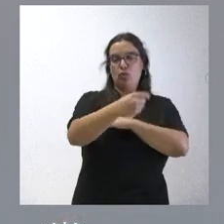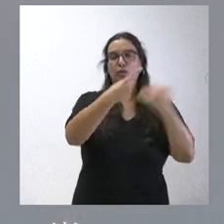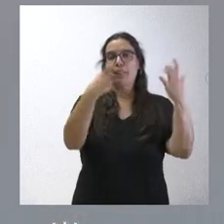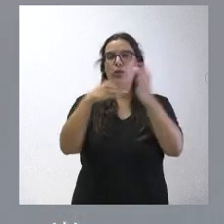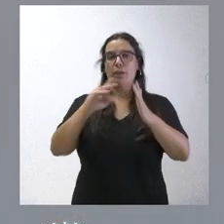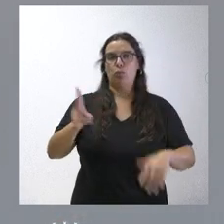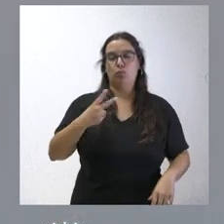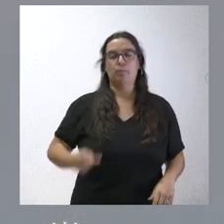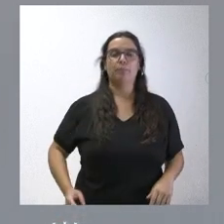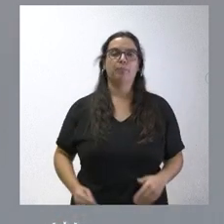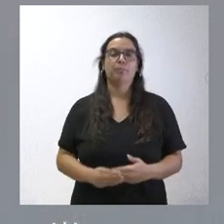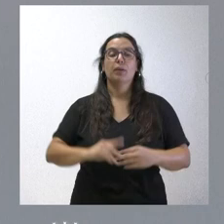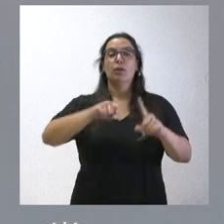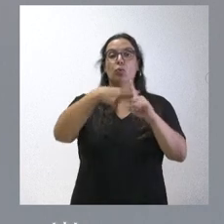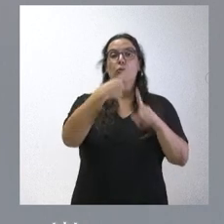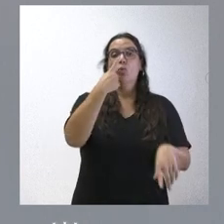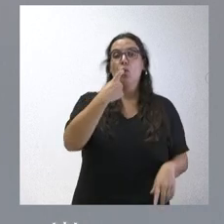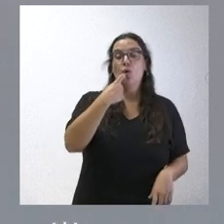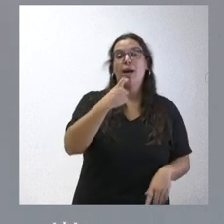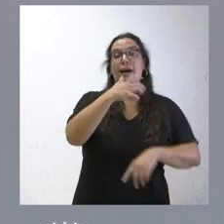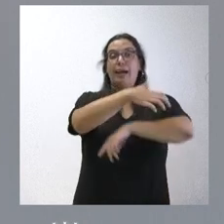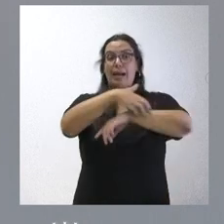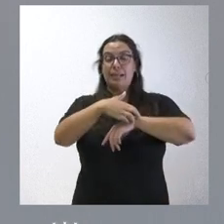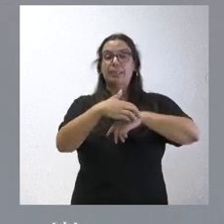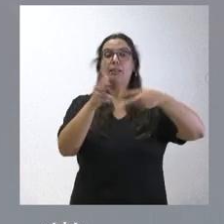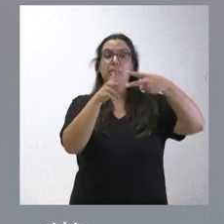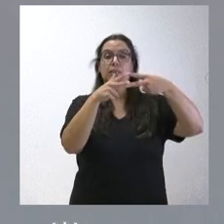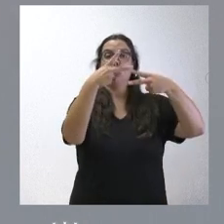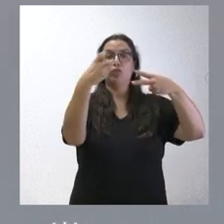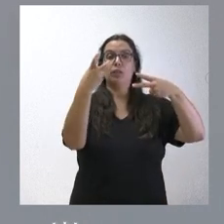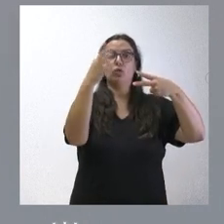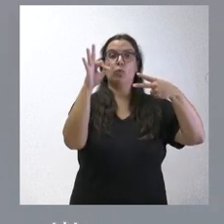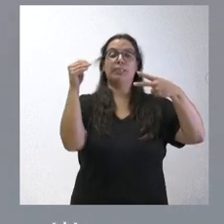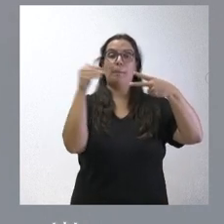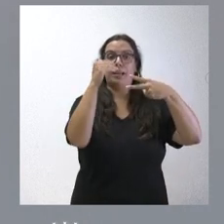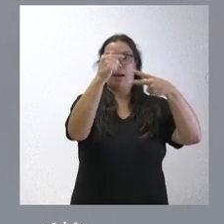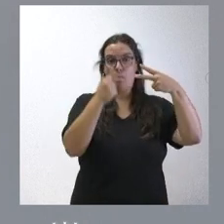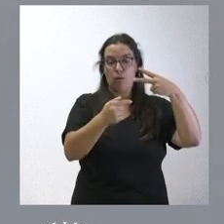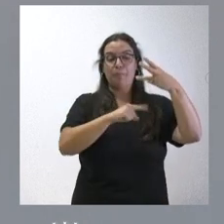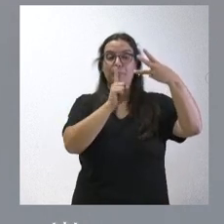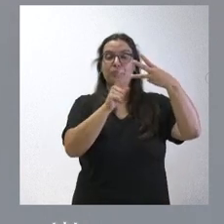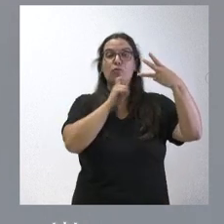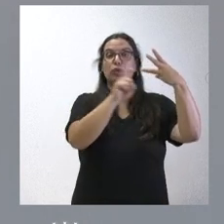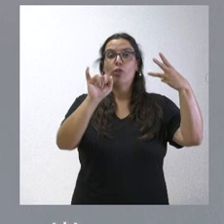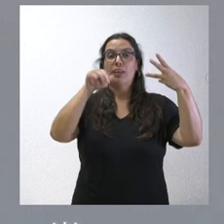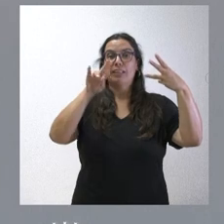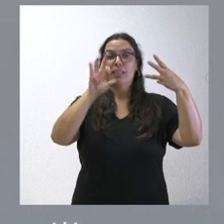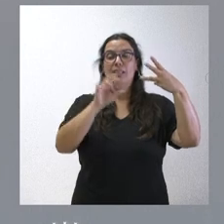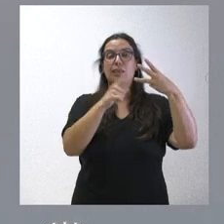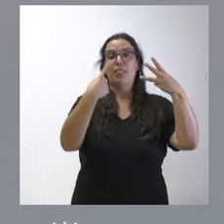600.000 euros Cruz Roja y cáritas recibirán 250.000 euros cada una de ellas y la fundación intras